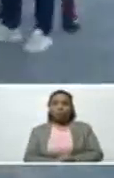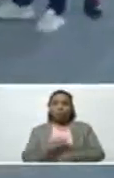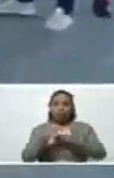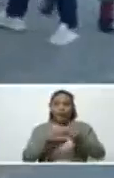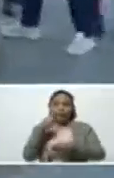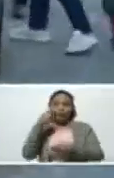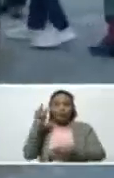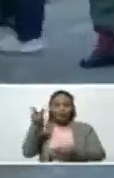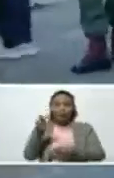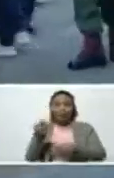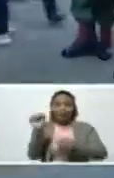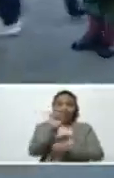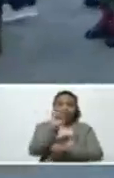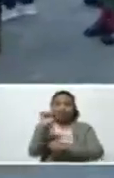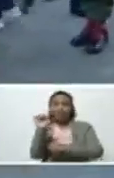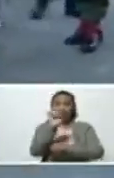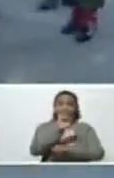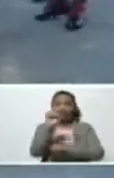¡Epa!